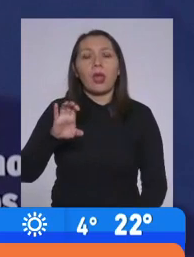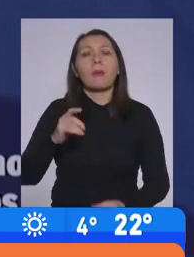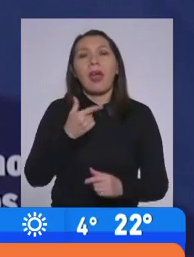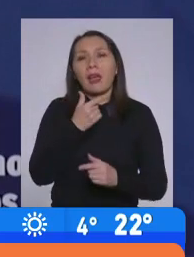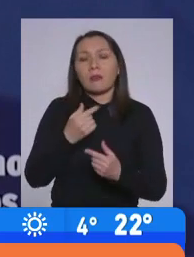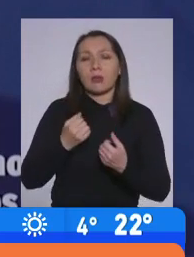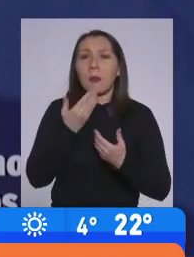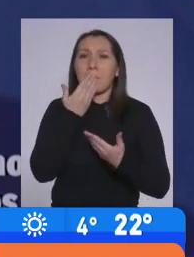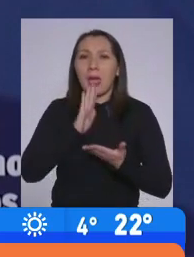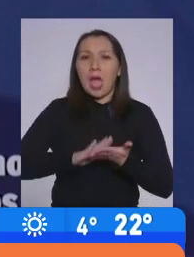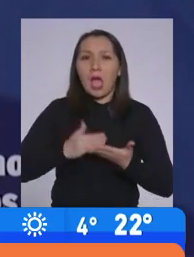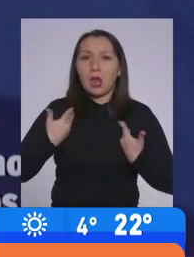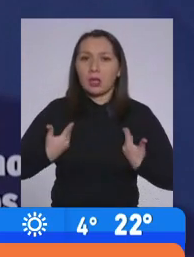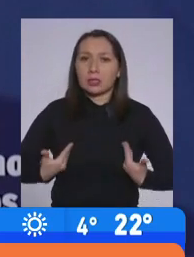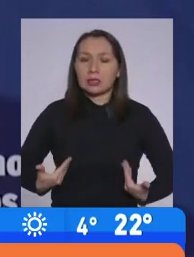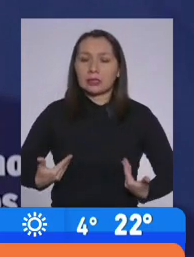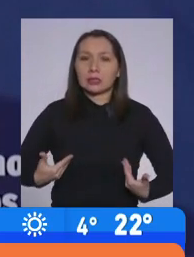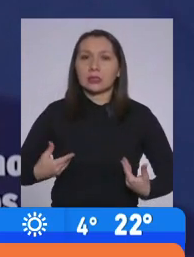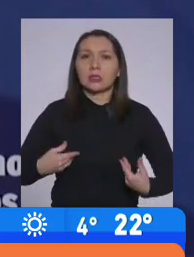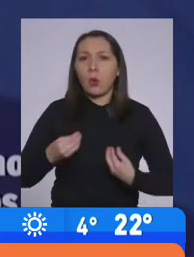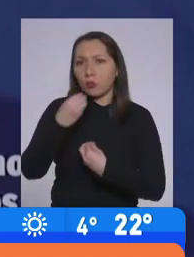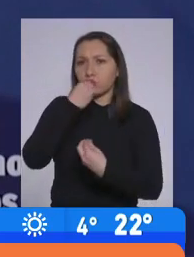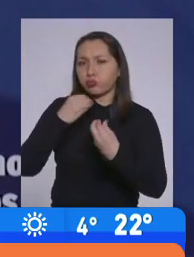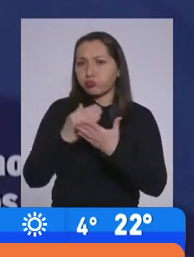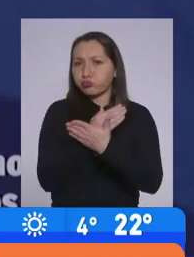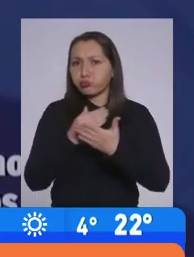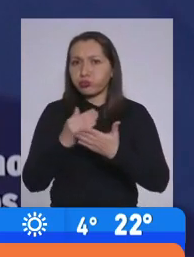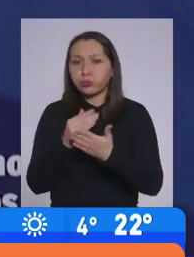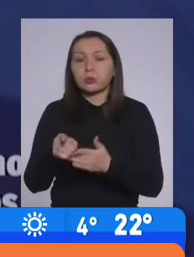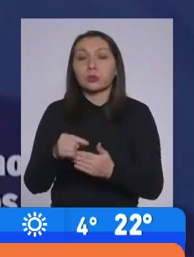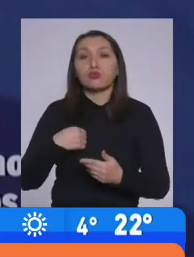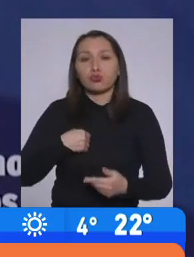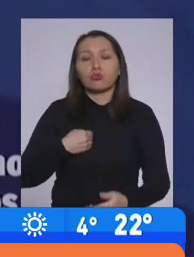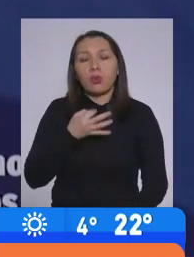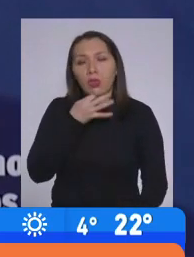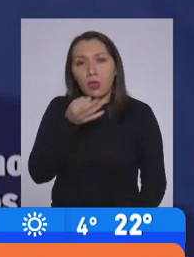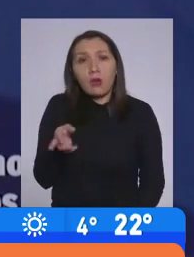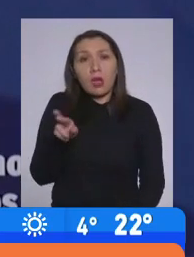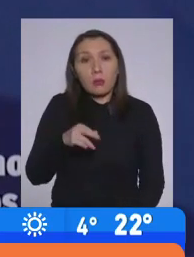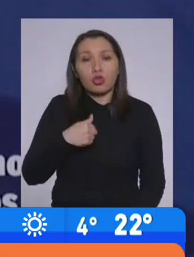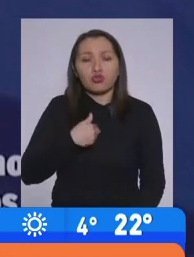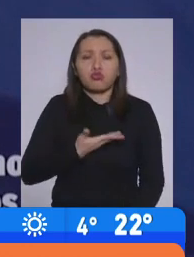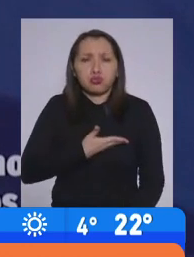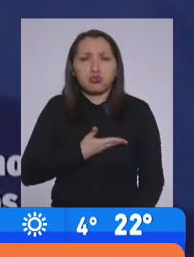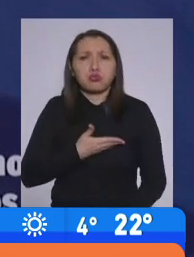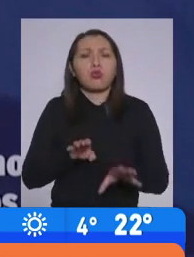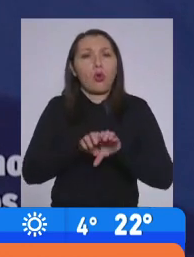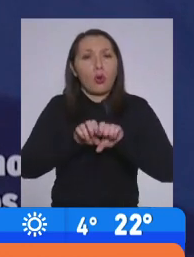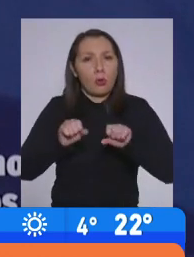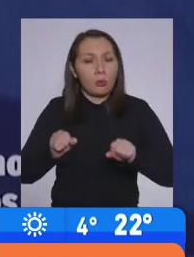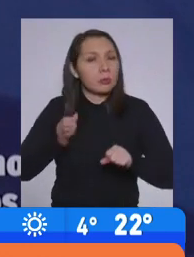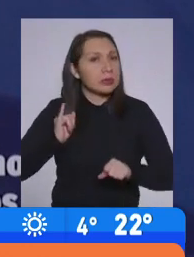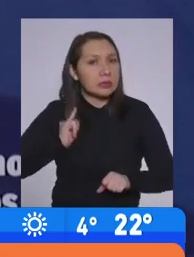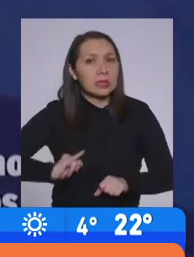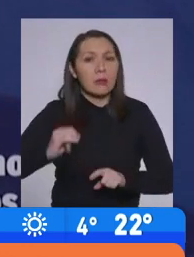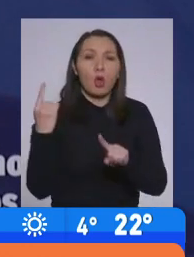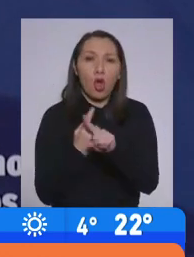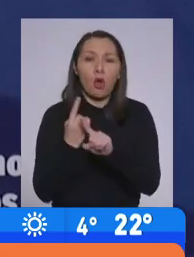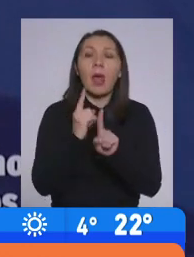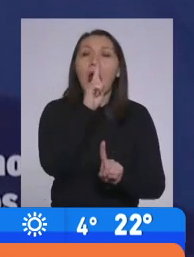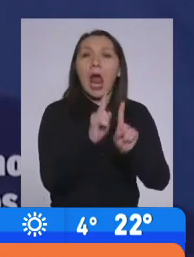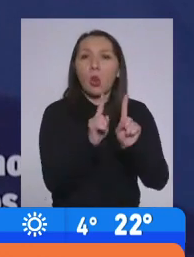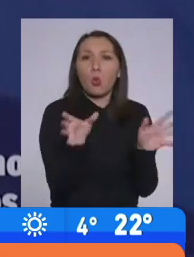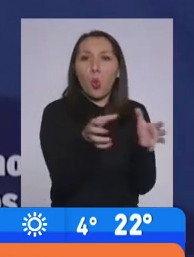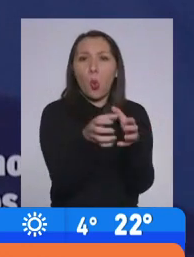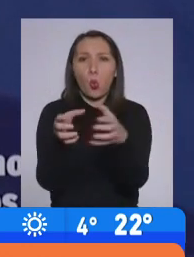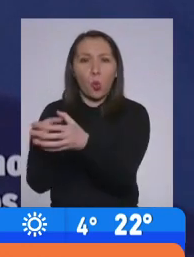estado mejorar su estado nutritivo yo tengo reitero un compromiso converso permanentemente con algunos de